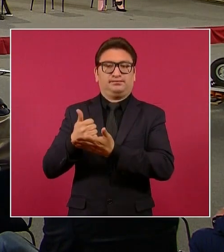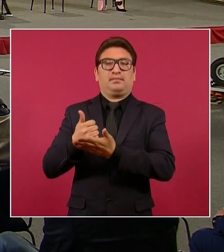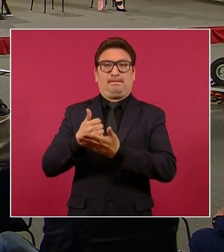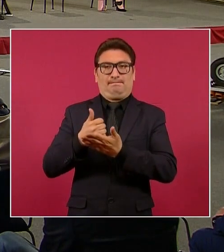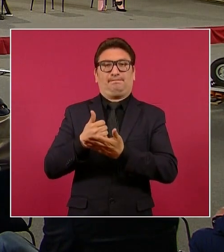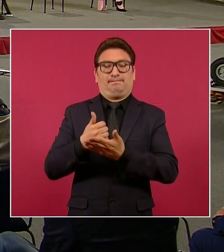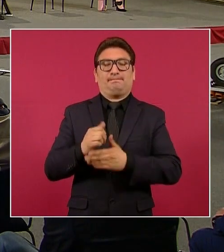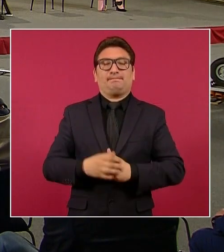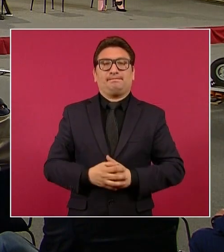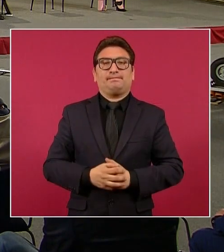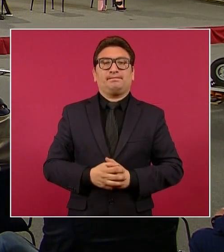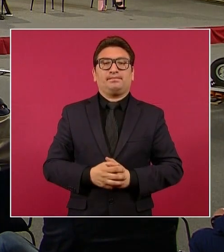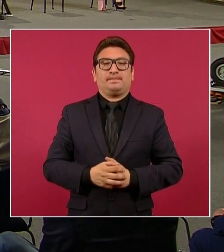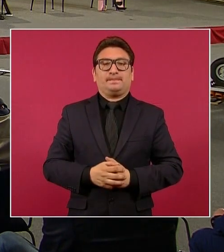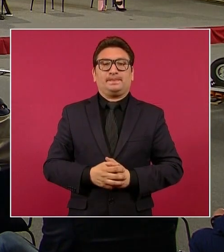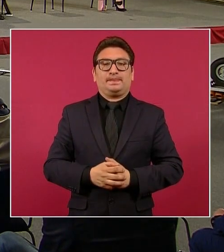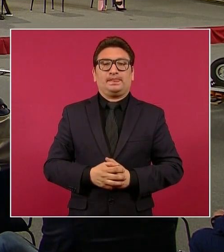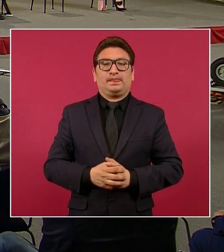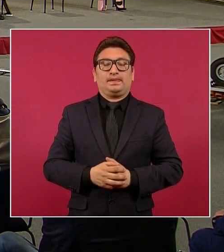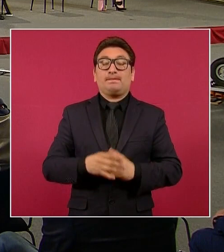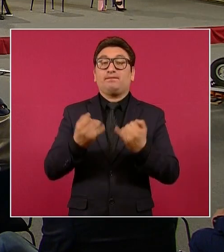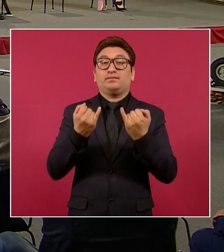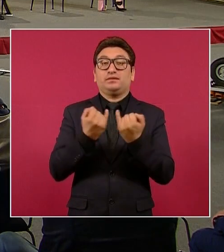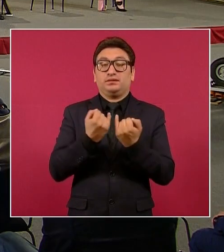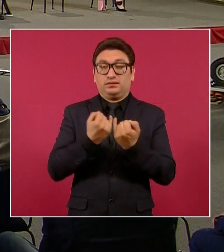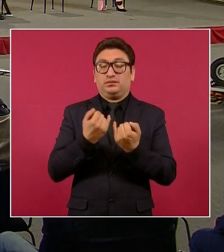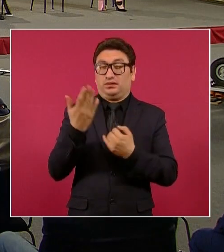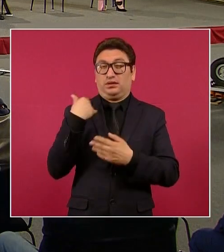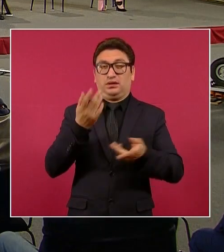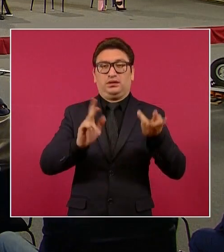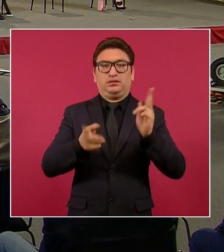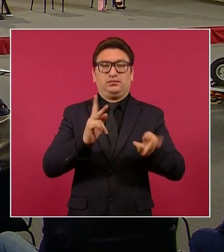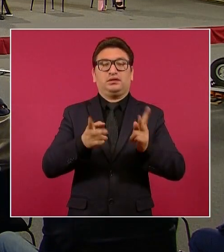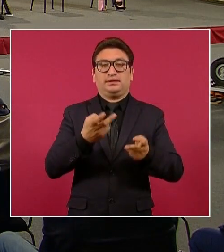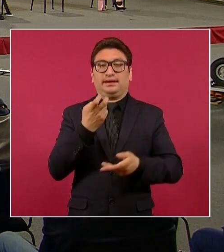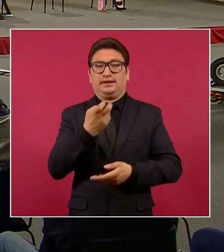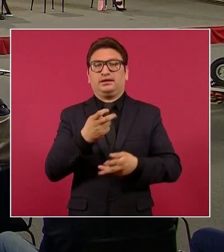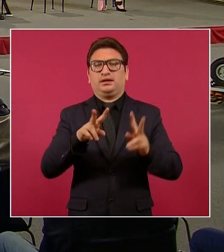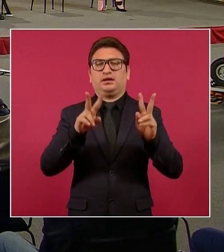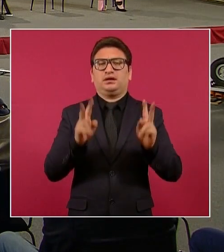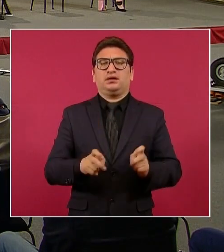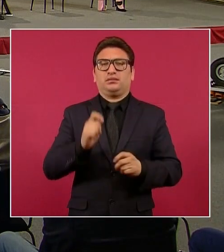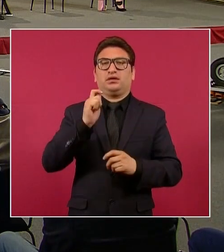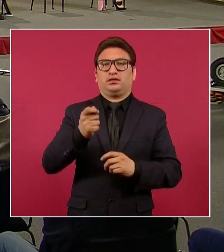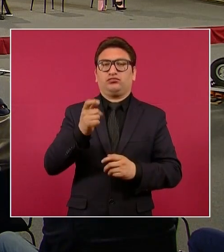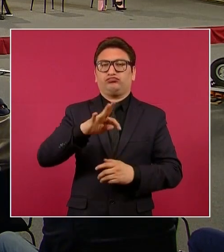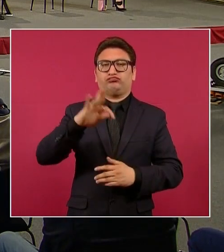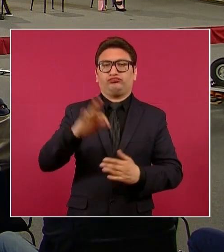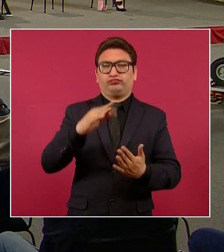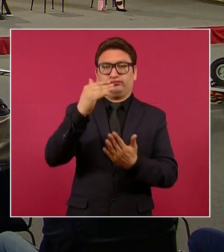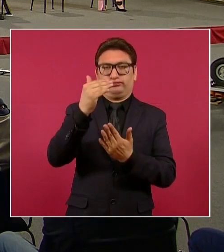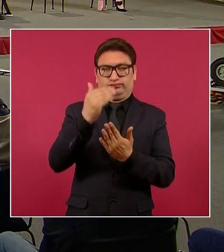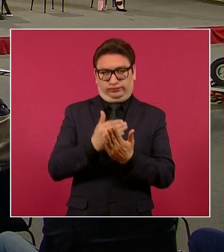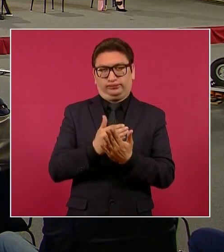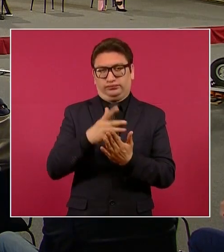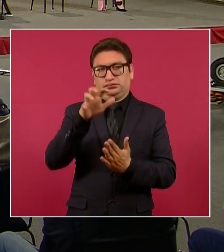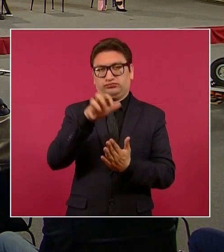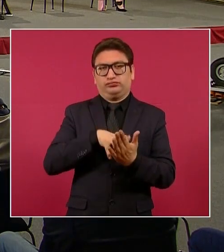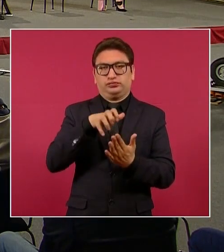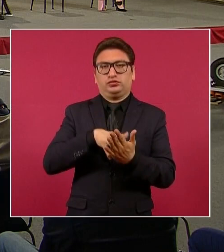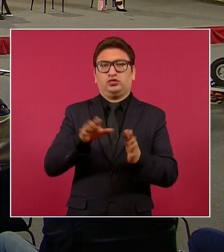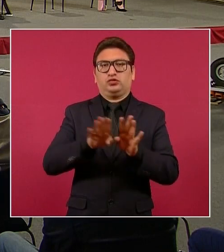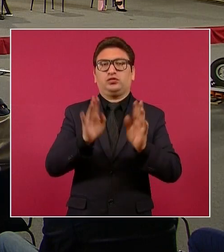una buena respuesta. Y ya habíamos también platicado de esto, el descuento o lo que está haciendo